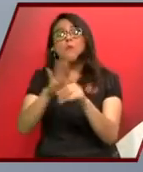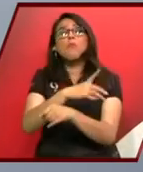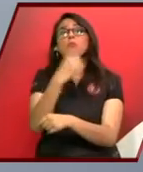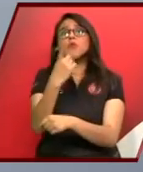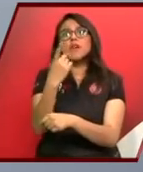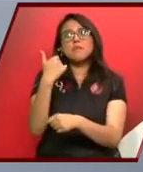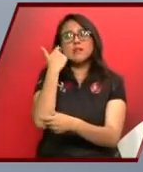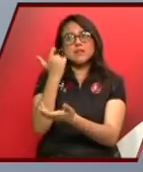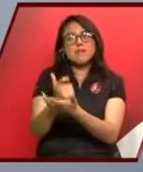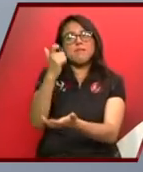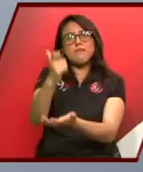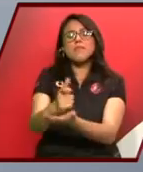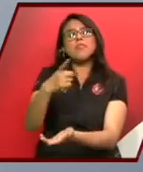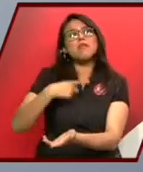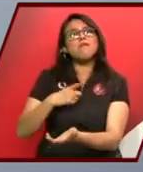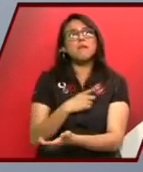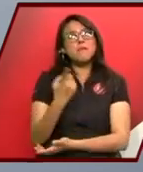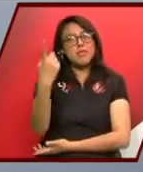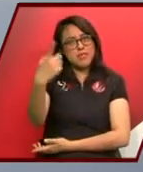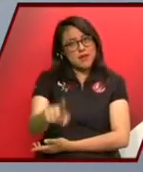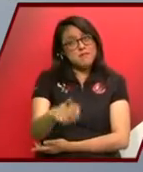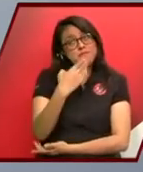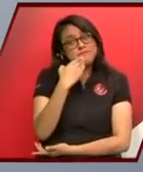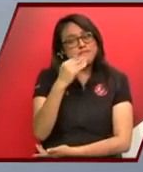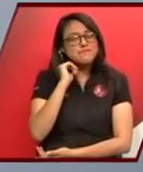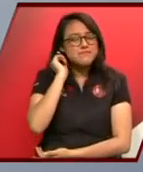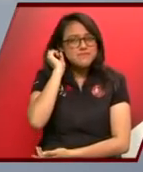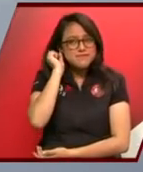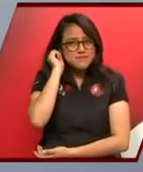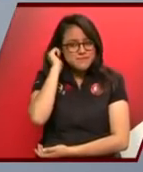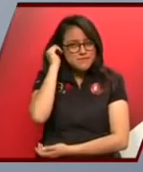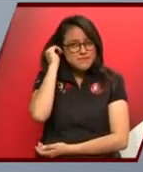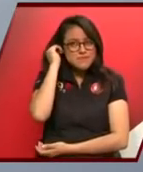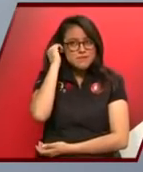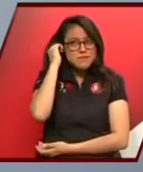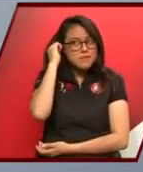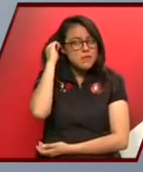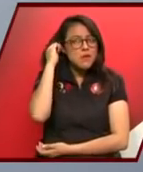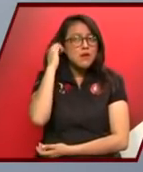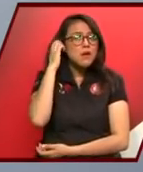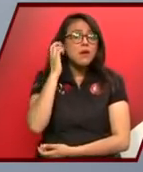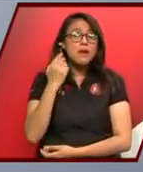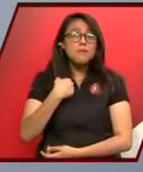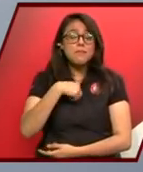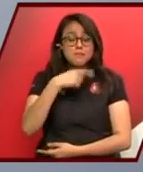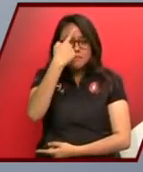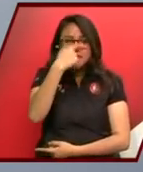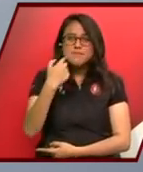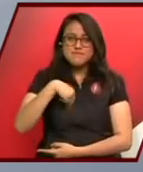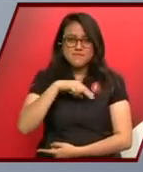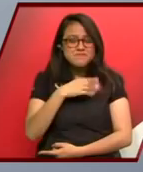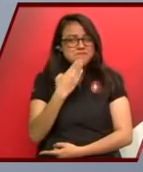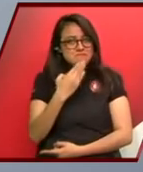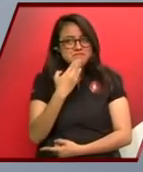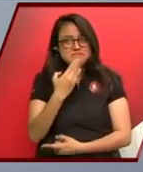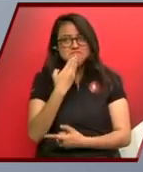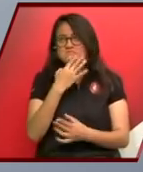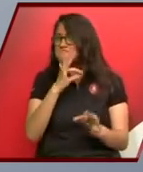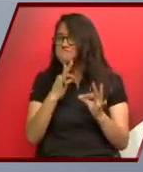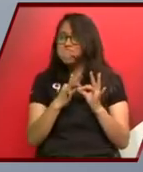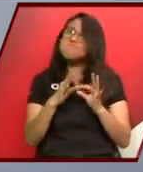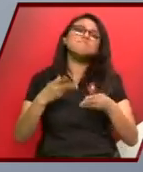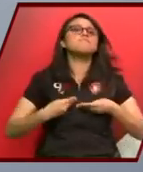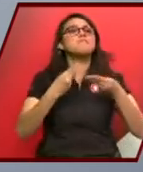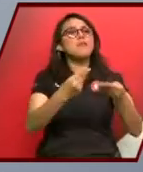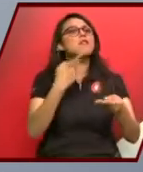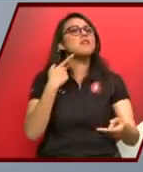manda, auténticamente. Pues listo. Para nosotros es un caso cerrado porque ya está en manos de Rosa Patricia Gómez Chávez, Procuradora